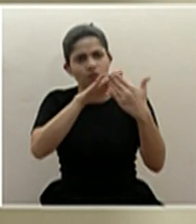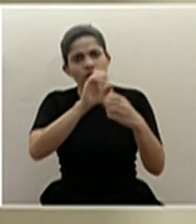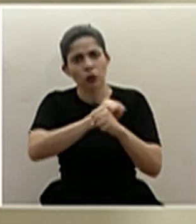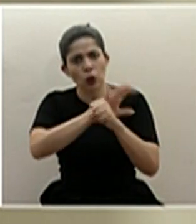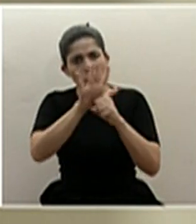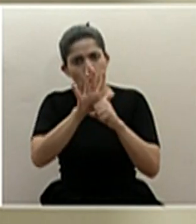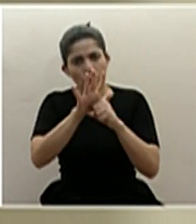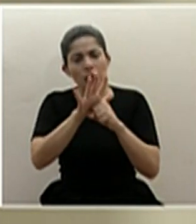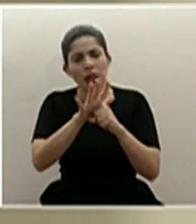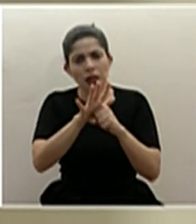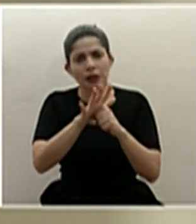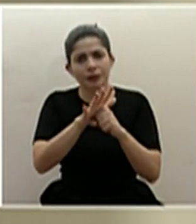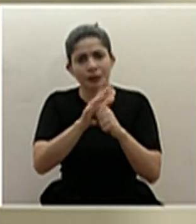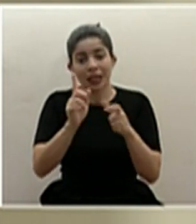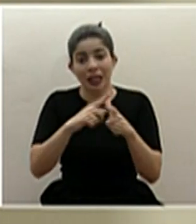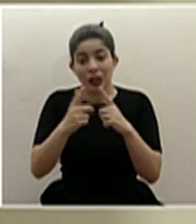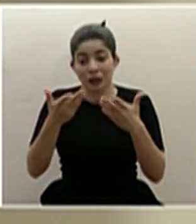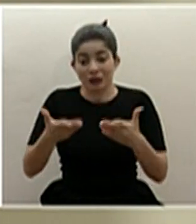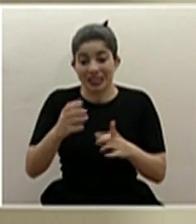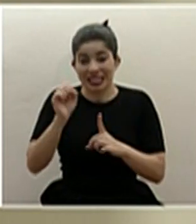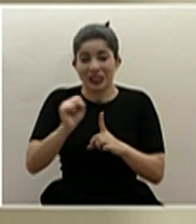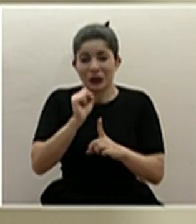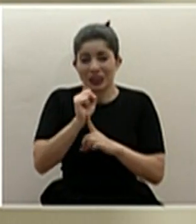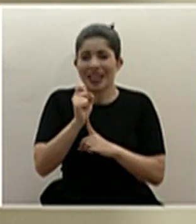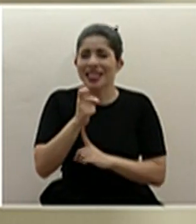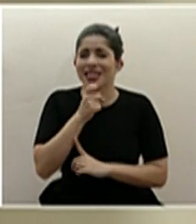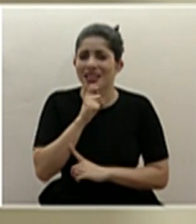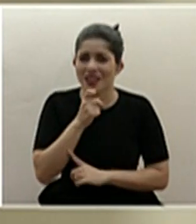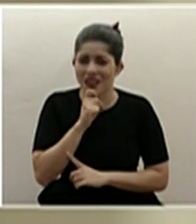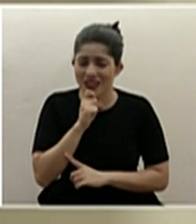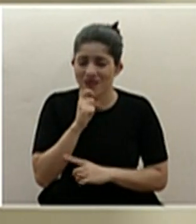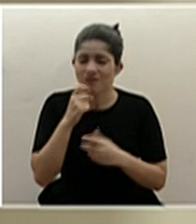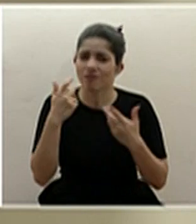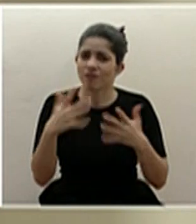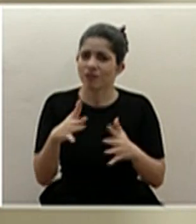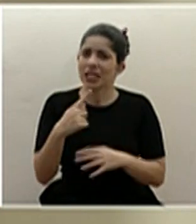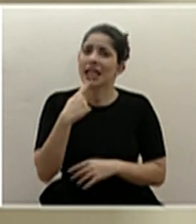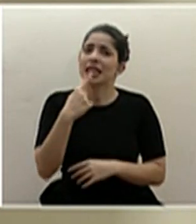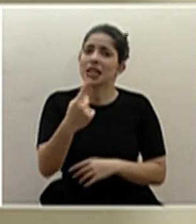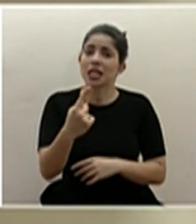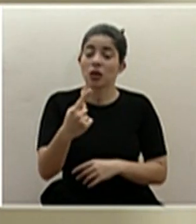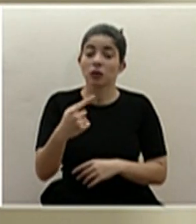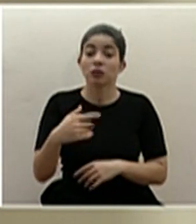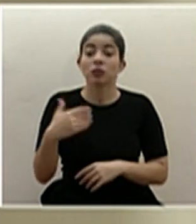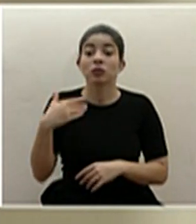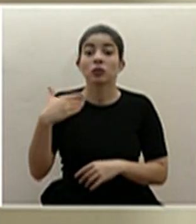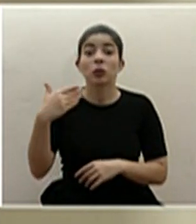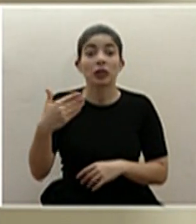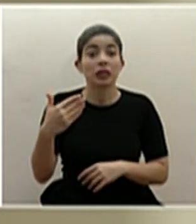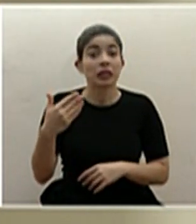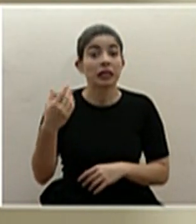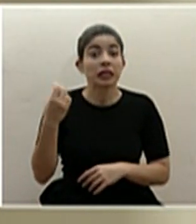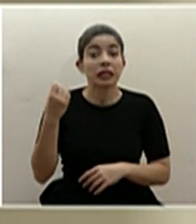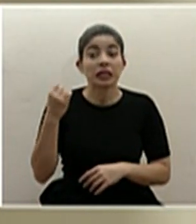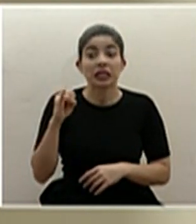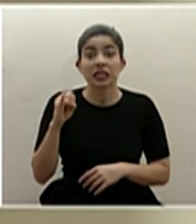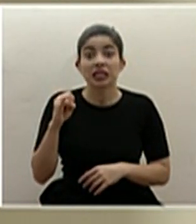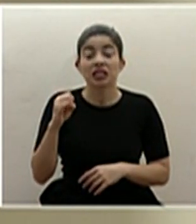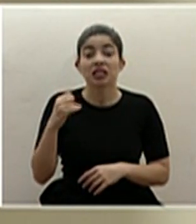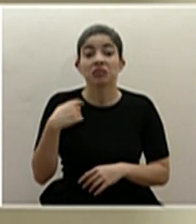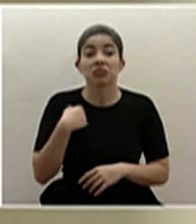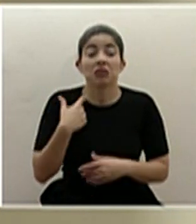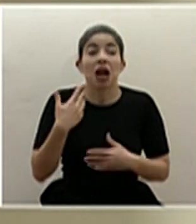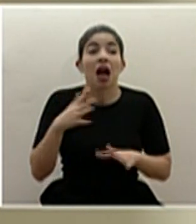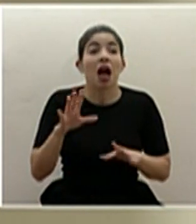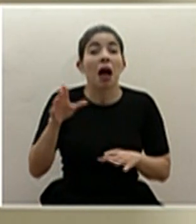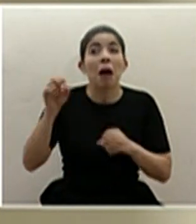COVID-19. Así que en medio de esta situación tan difícil, ya dijimos, el momento en que se nos olvide que estamos